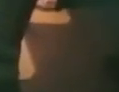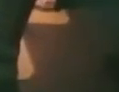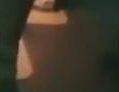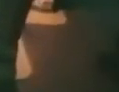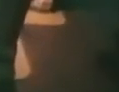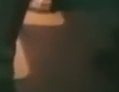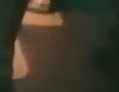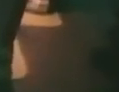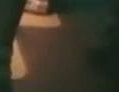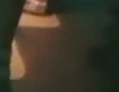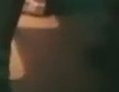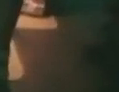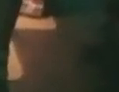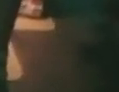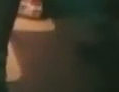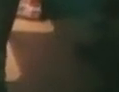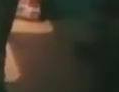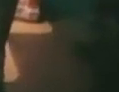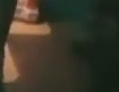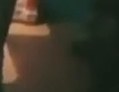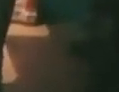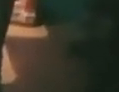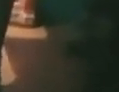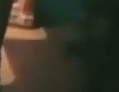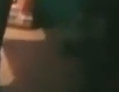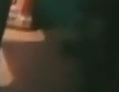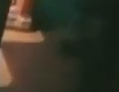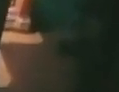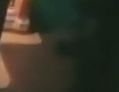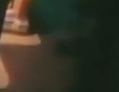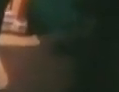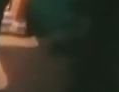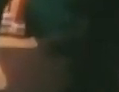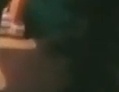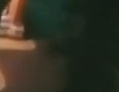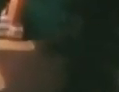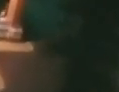tecnología para producir gas en nuestro país. Es parte de la información que nosotros